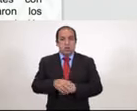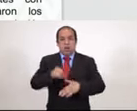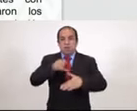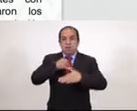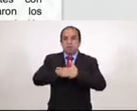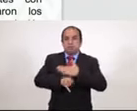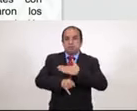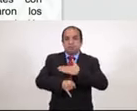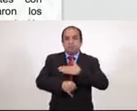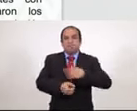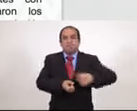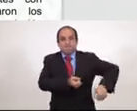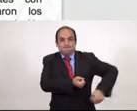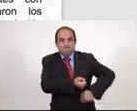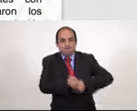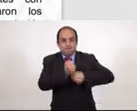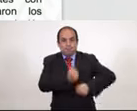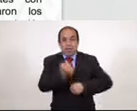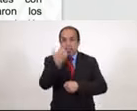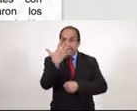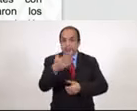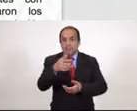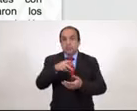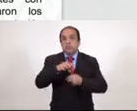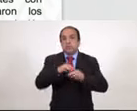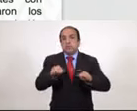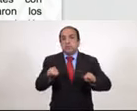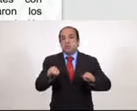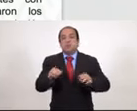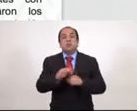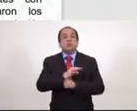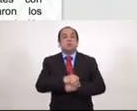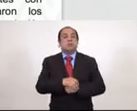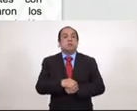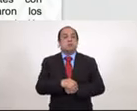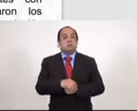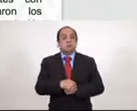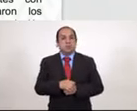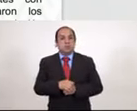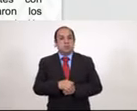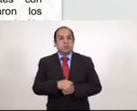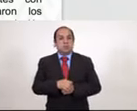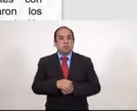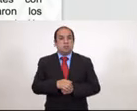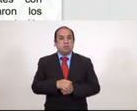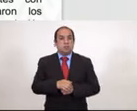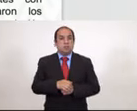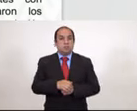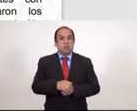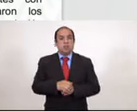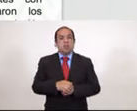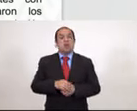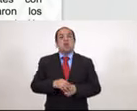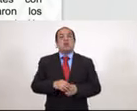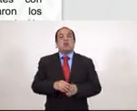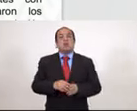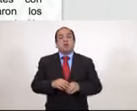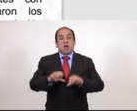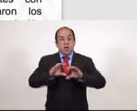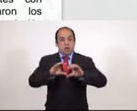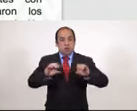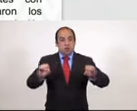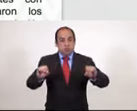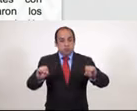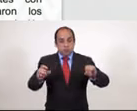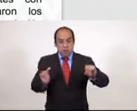excavación hasta 5 metros. 5 metros de profundidad para poder colocar la parte inferior de